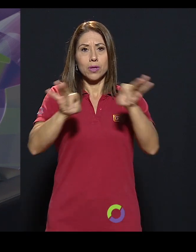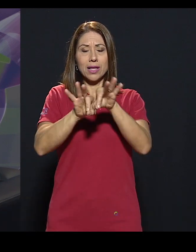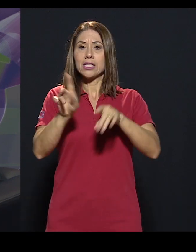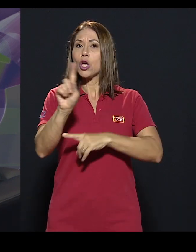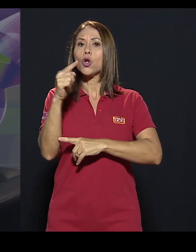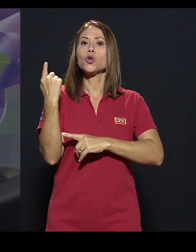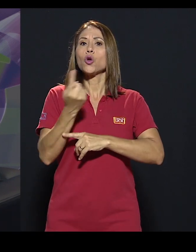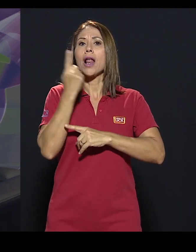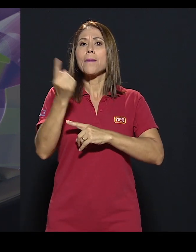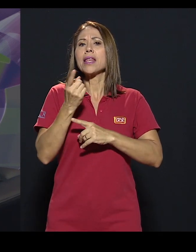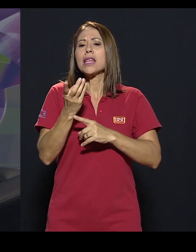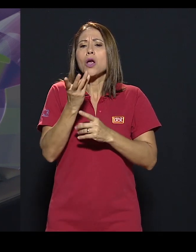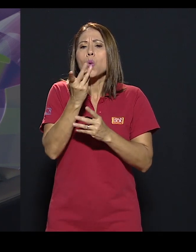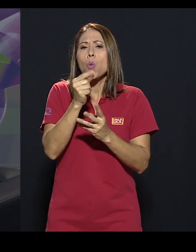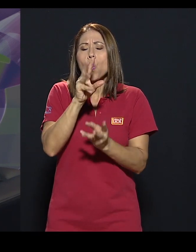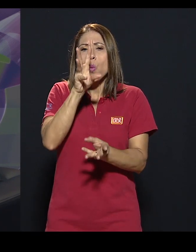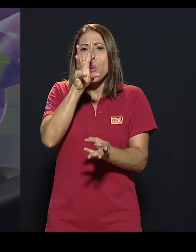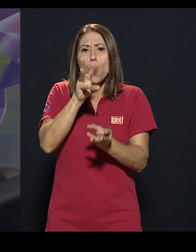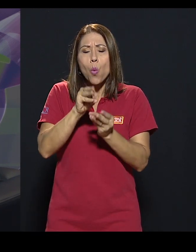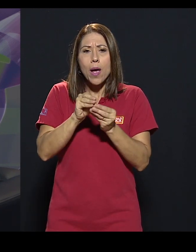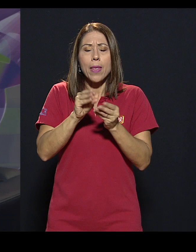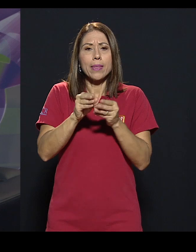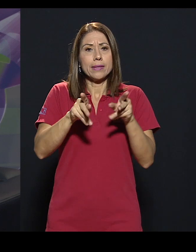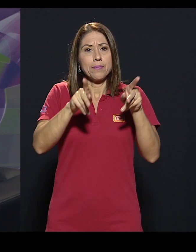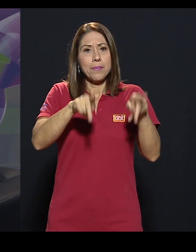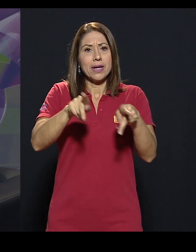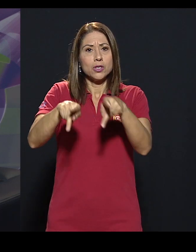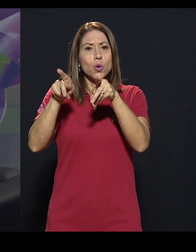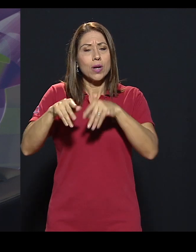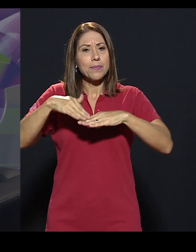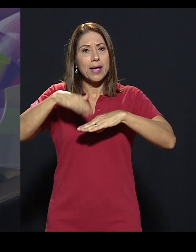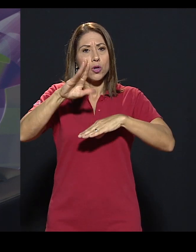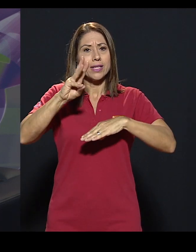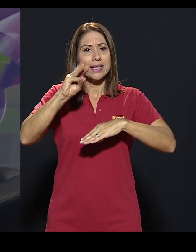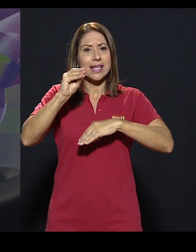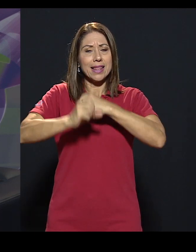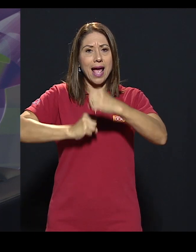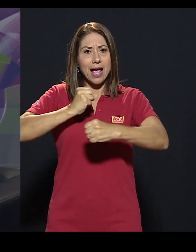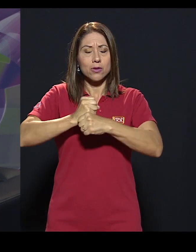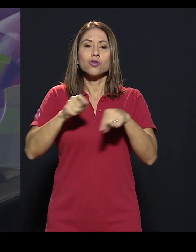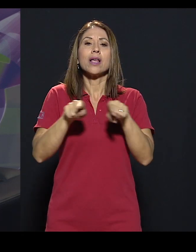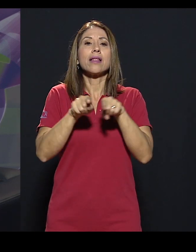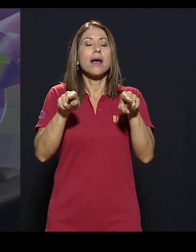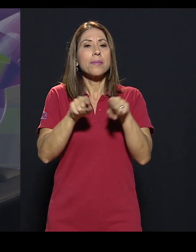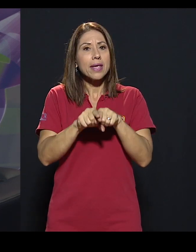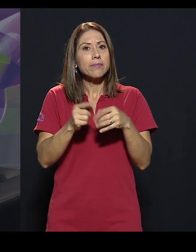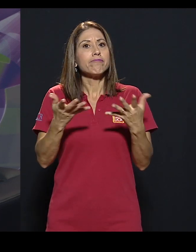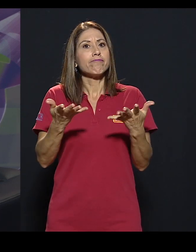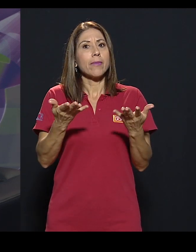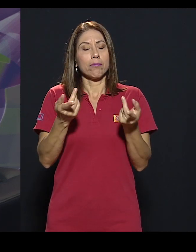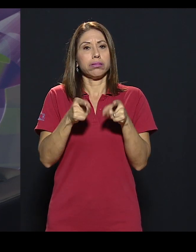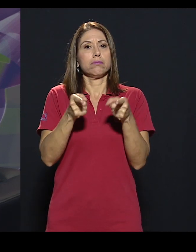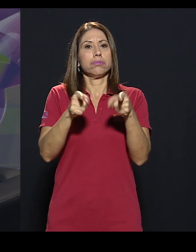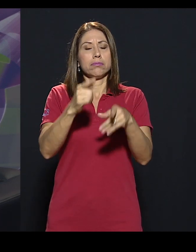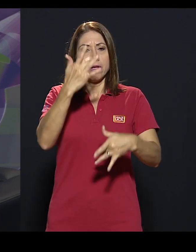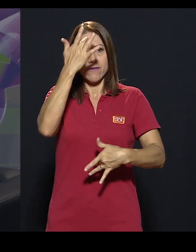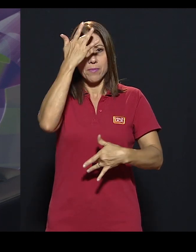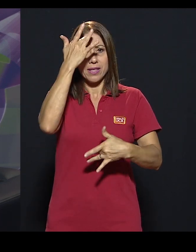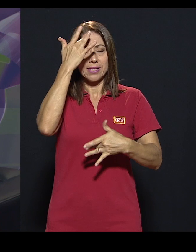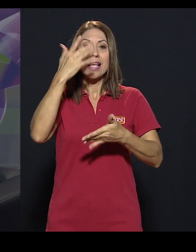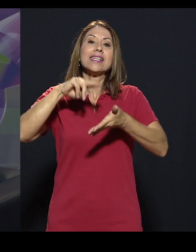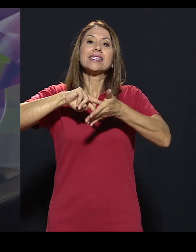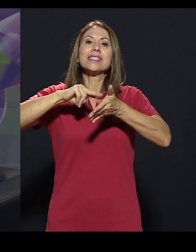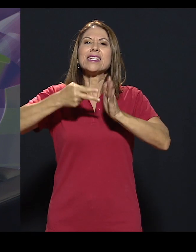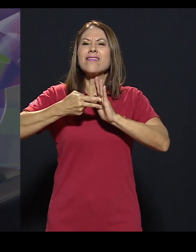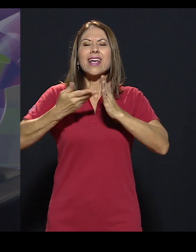de personas mayores de 60 años, sino también en la presentación de las enfermedades, o sea, la